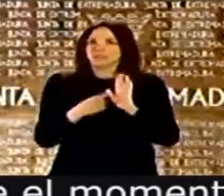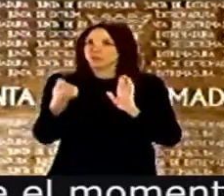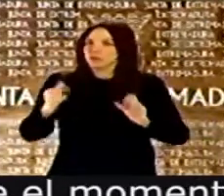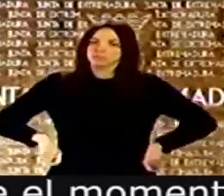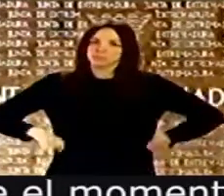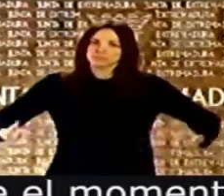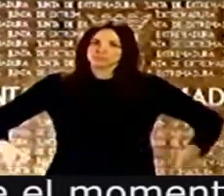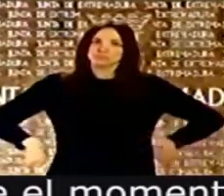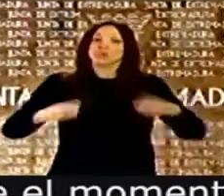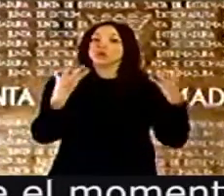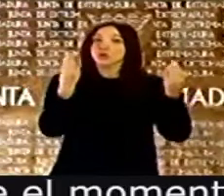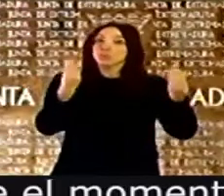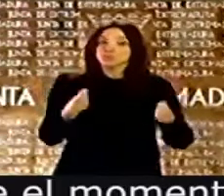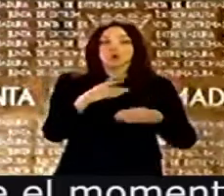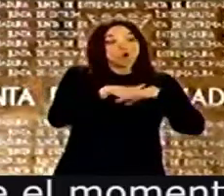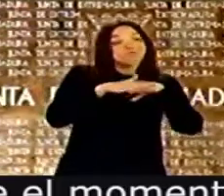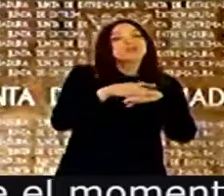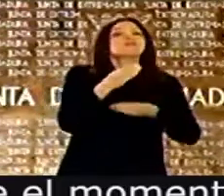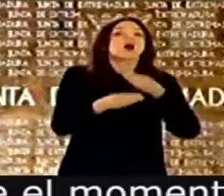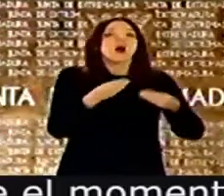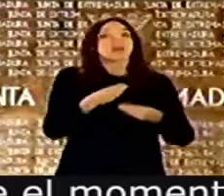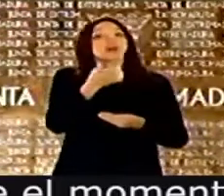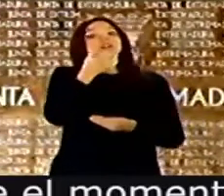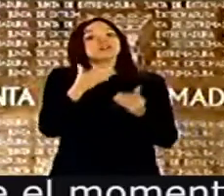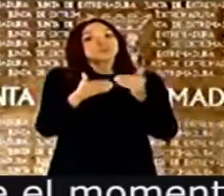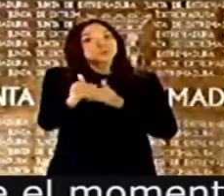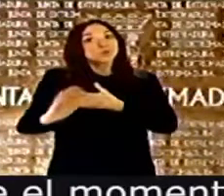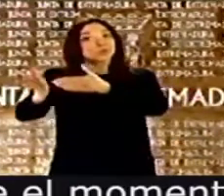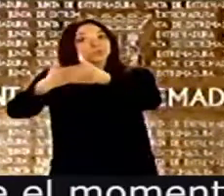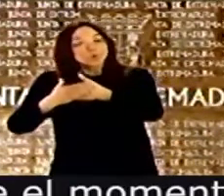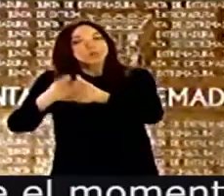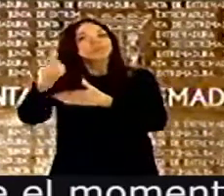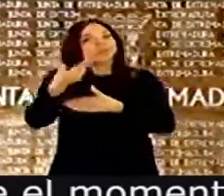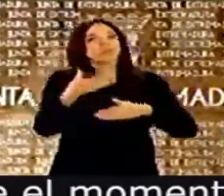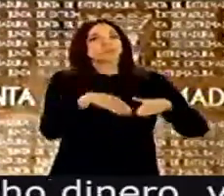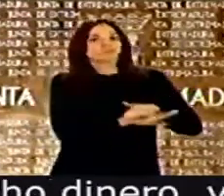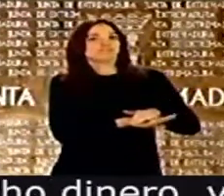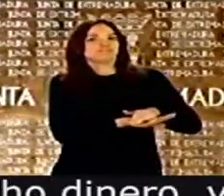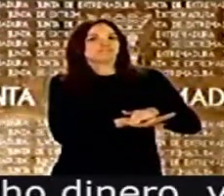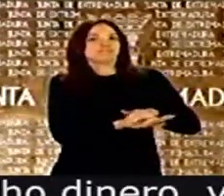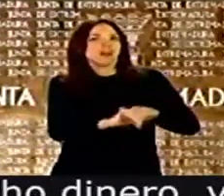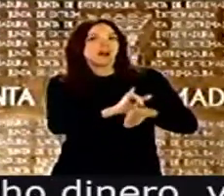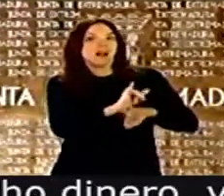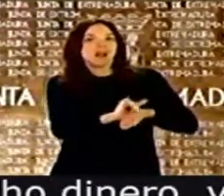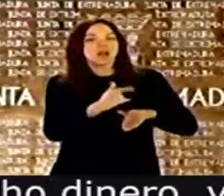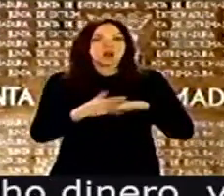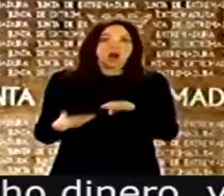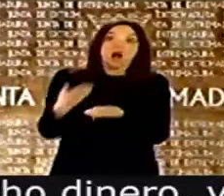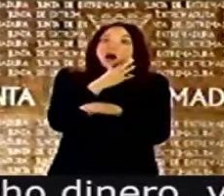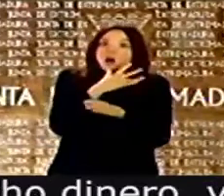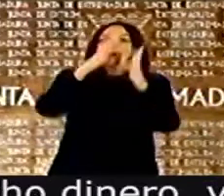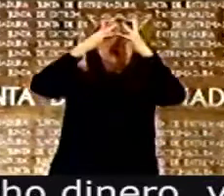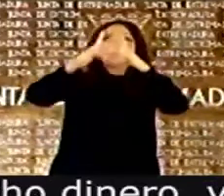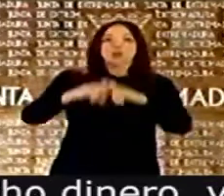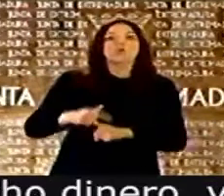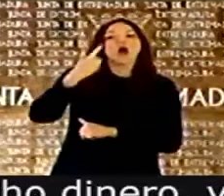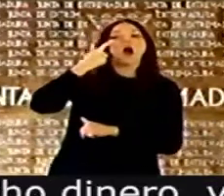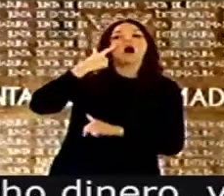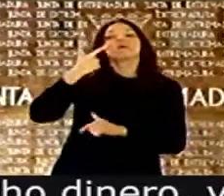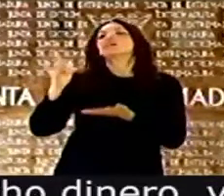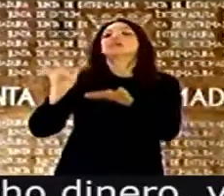lo que tiene que hacer el Gobierno es garantizar que cuando eso vaya a ocurrir, pues ese dinero esté. Ahora es momento de calcularlo en base al calendario que se